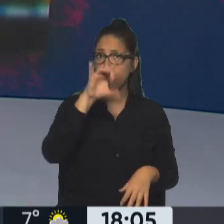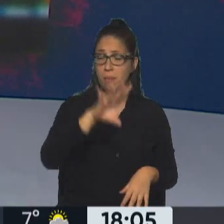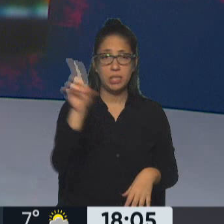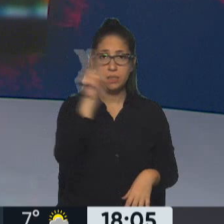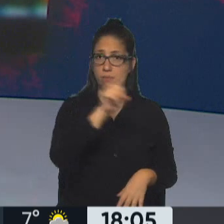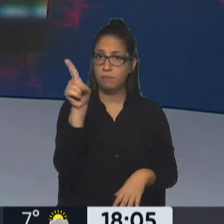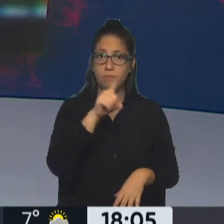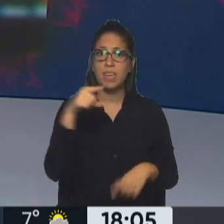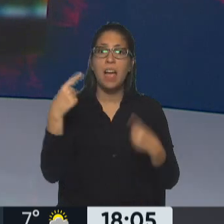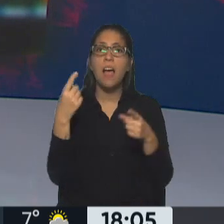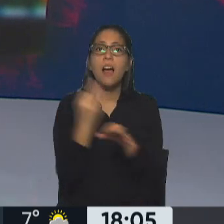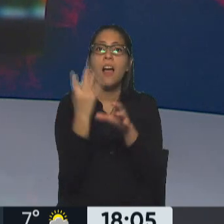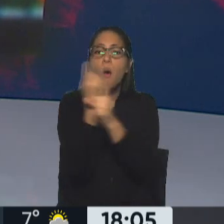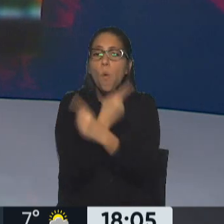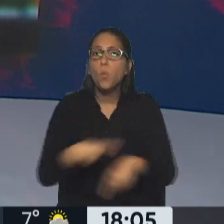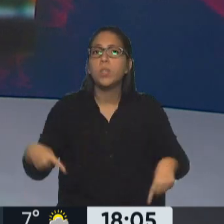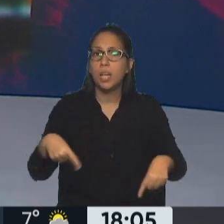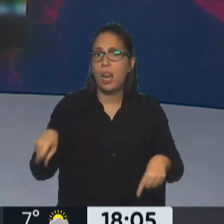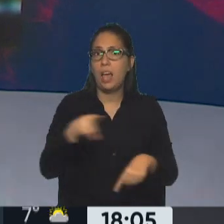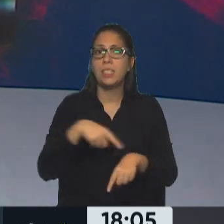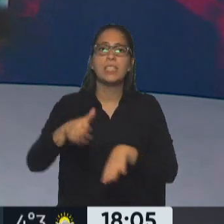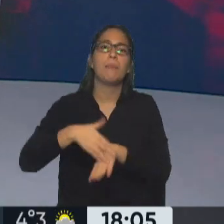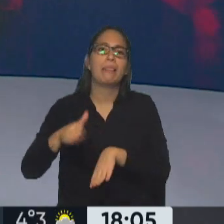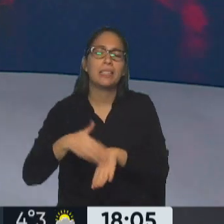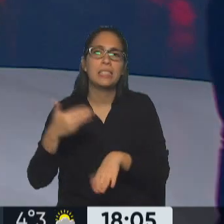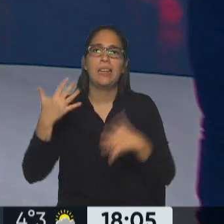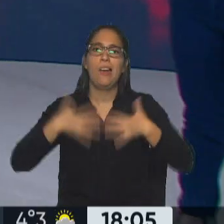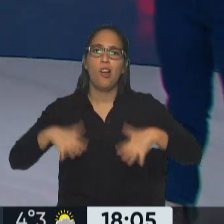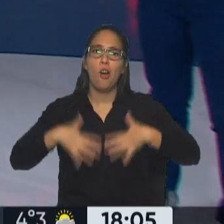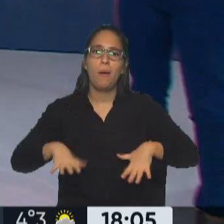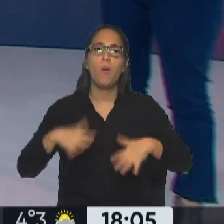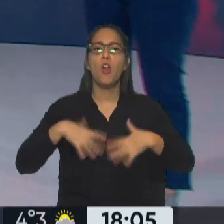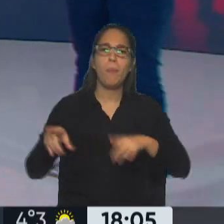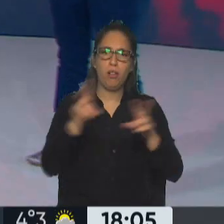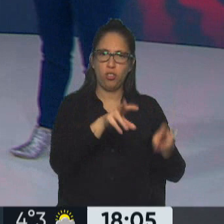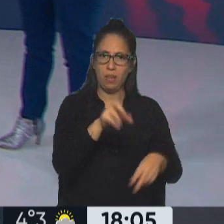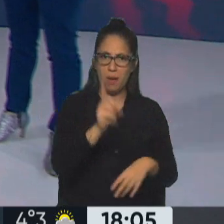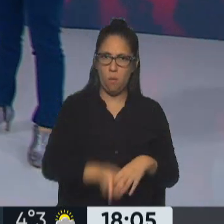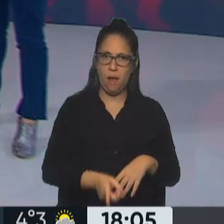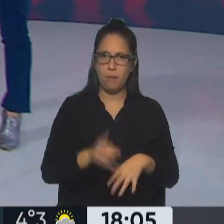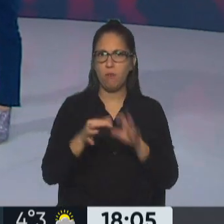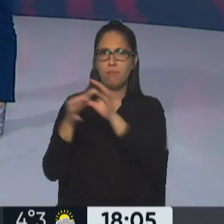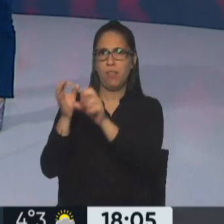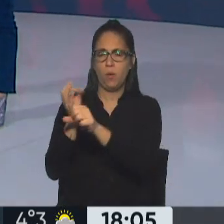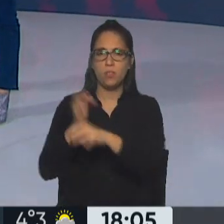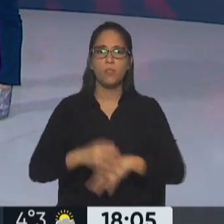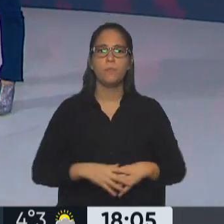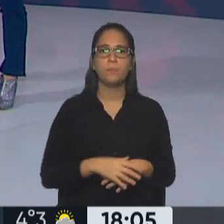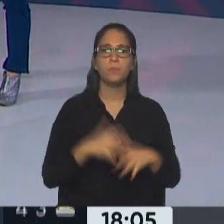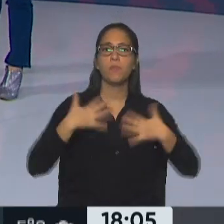son todos los artículos escolares. Los útiles escolares, las zapatillas, la indumentaria. Bueno, la indumentaria tenemos en otro lado, en realidad, ¿no? Sí, prenda de vestir y